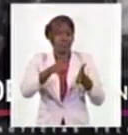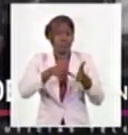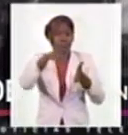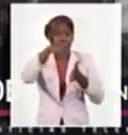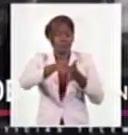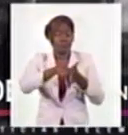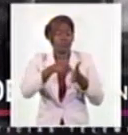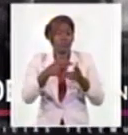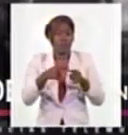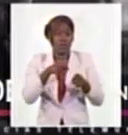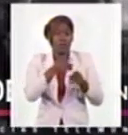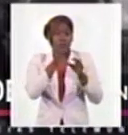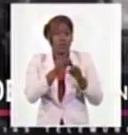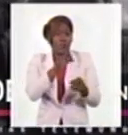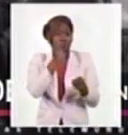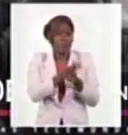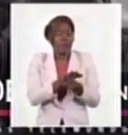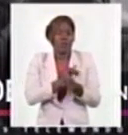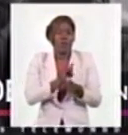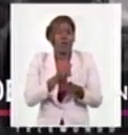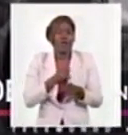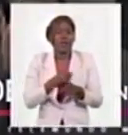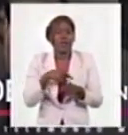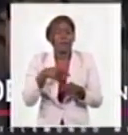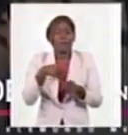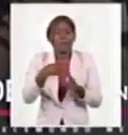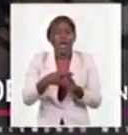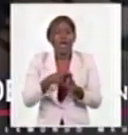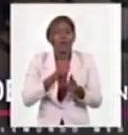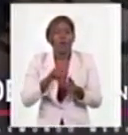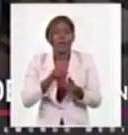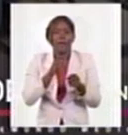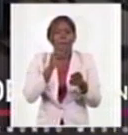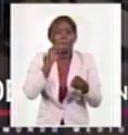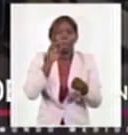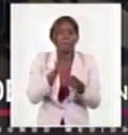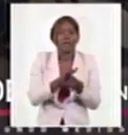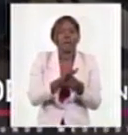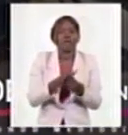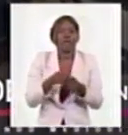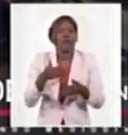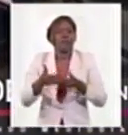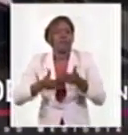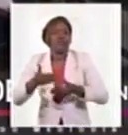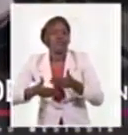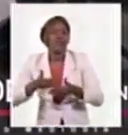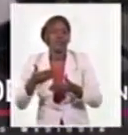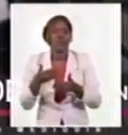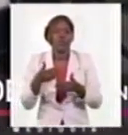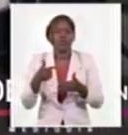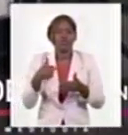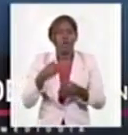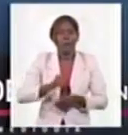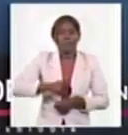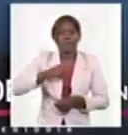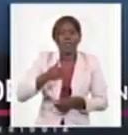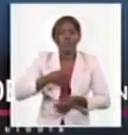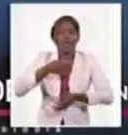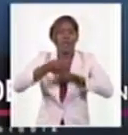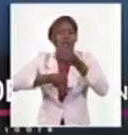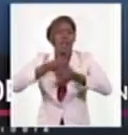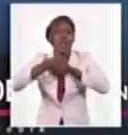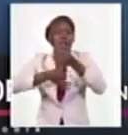marca el inicio de la campaña, en realidad es desde ahora. Pero bueno, los motores se van calentando. Sí, y ¿no? todo esto, lo importante es que eso efectivamente